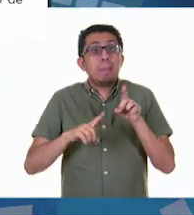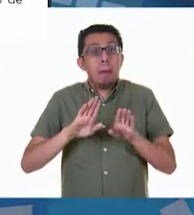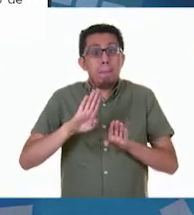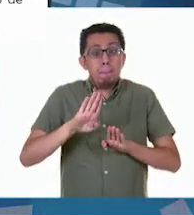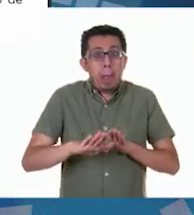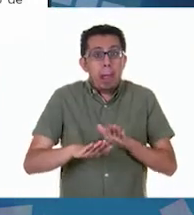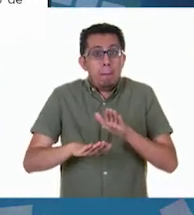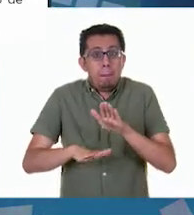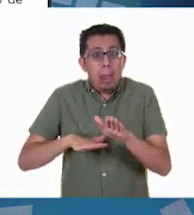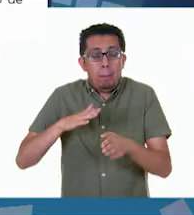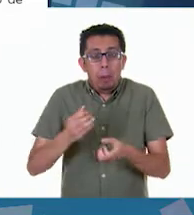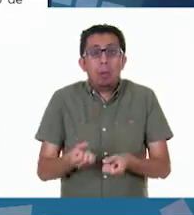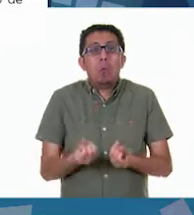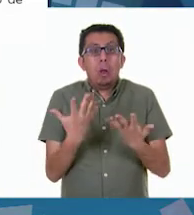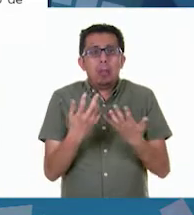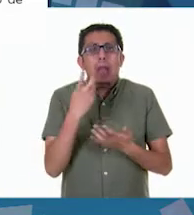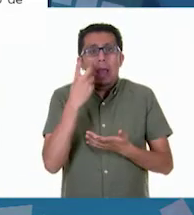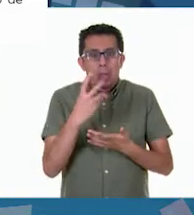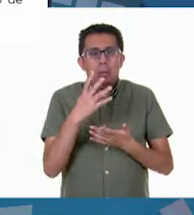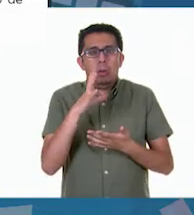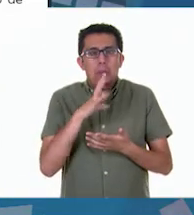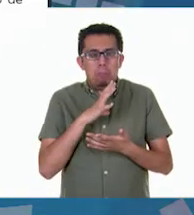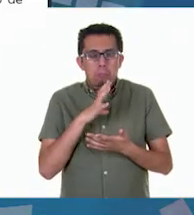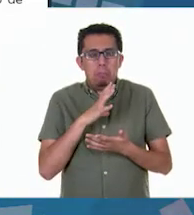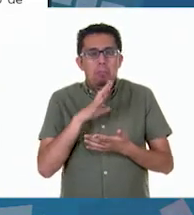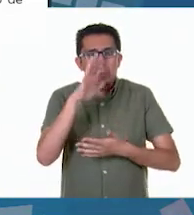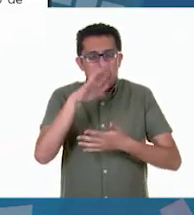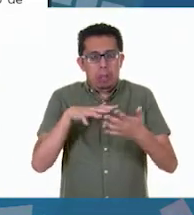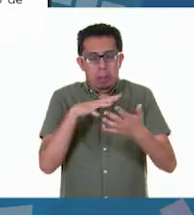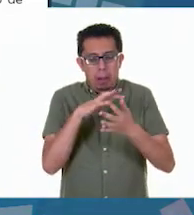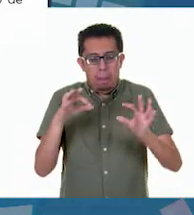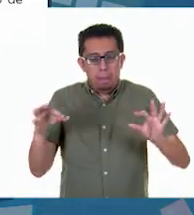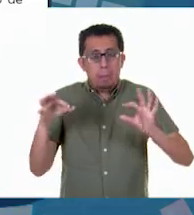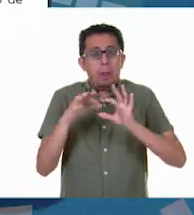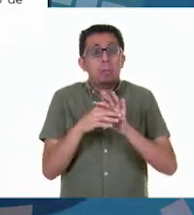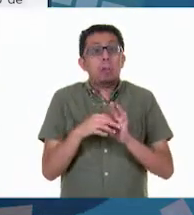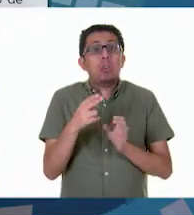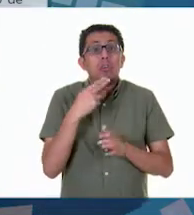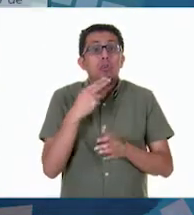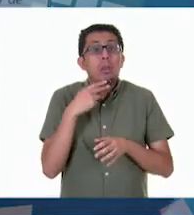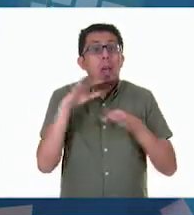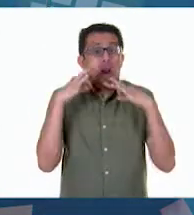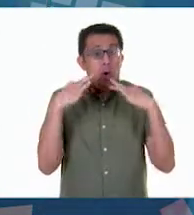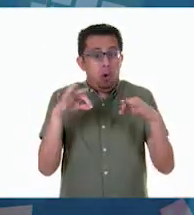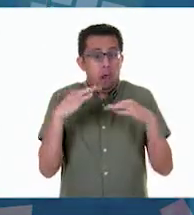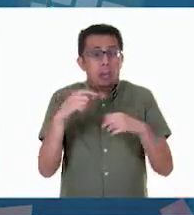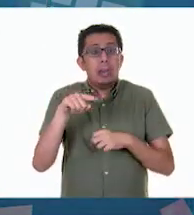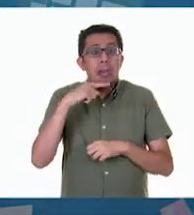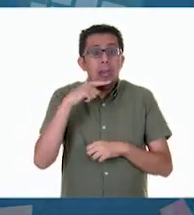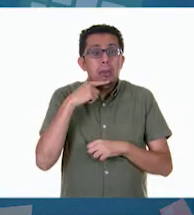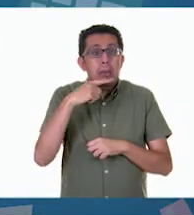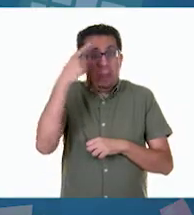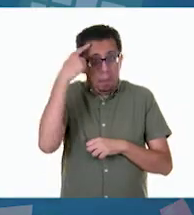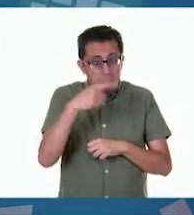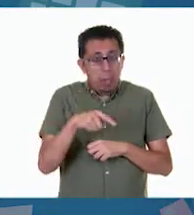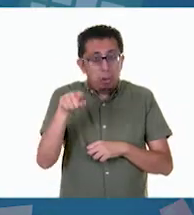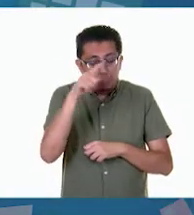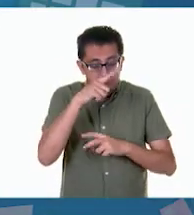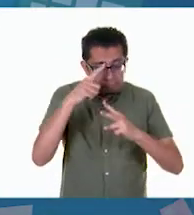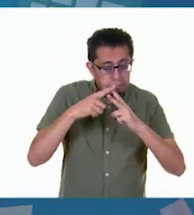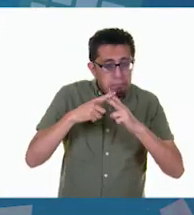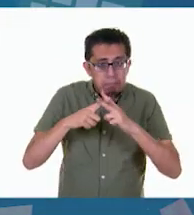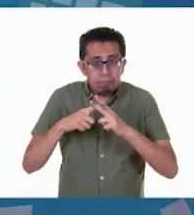tablas muestran esta relación. Vamos a utilizar hojas y lápices para que hagan sus